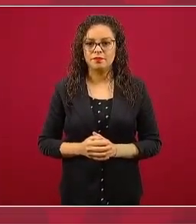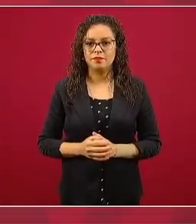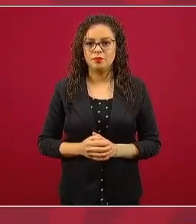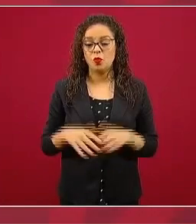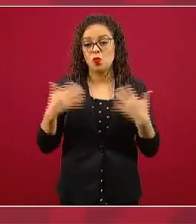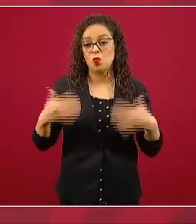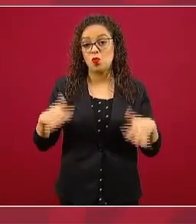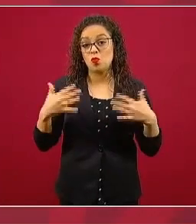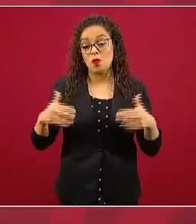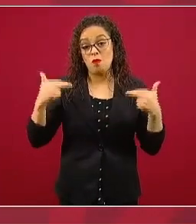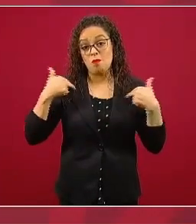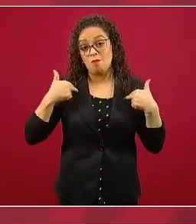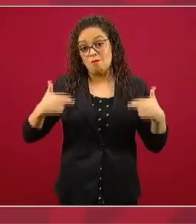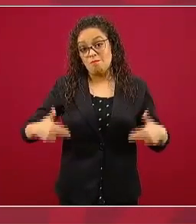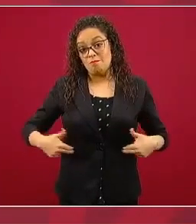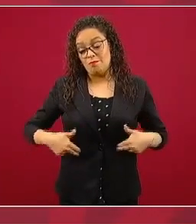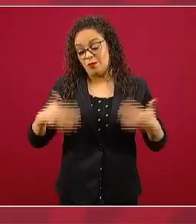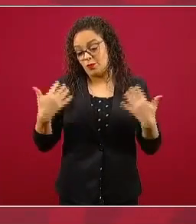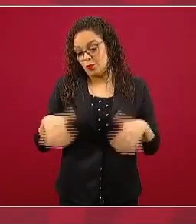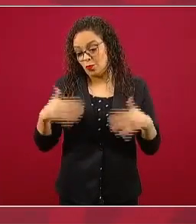humanista,